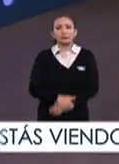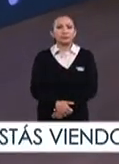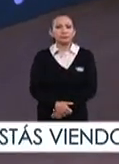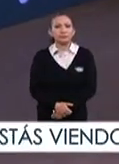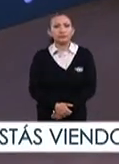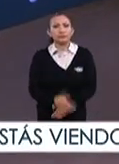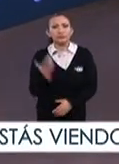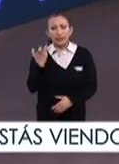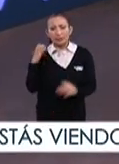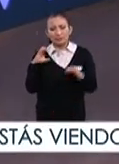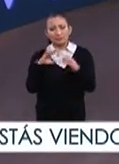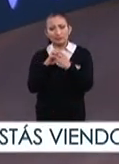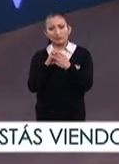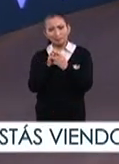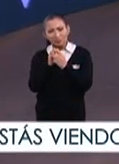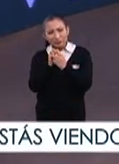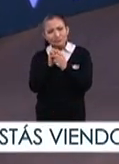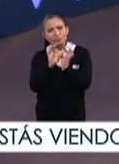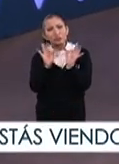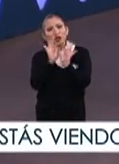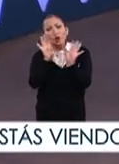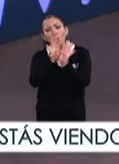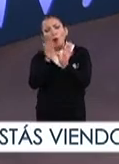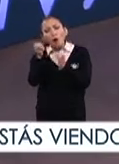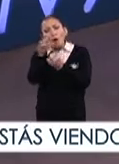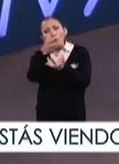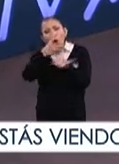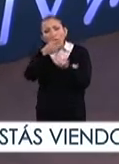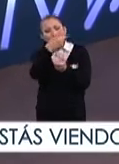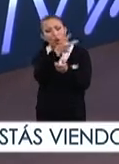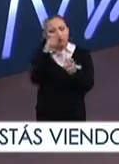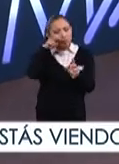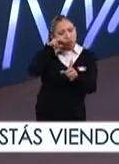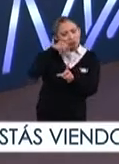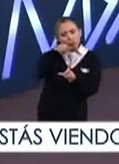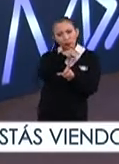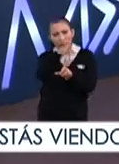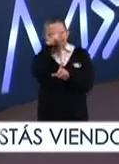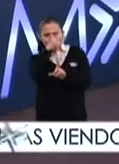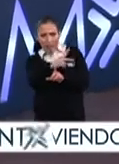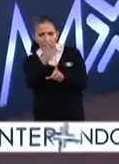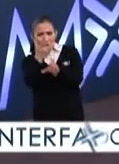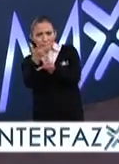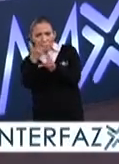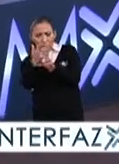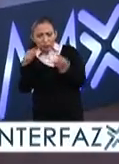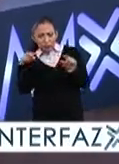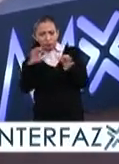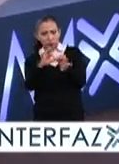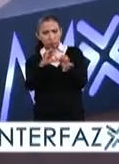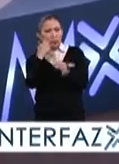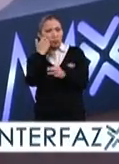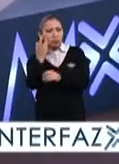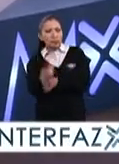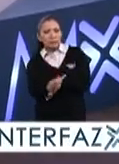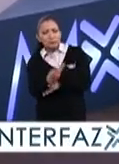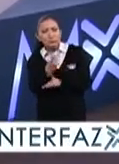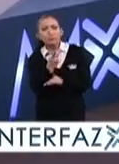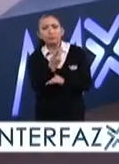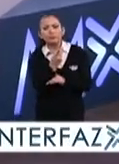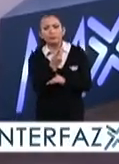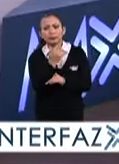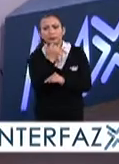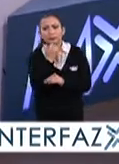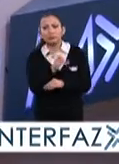Esta simbiosis me parece muy interesante, cómo están confluyendo dos perspectivas, la mexicana y la estadounidense. Me gustaría preguntarte, si me